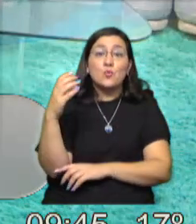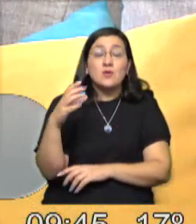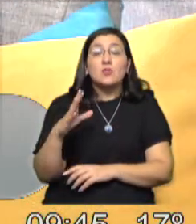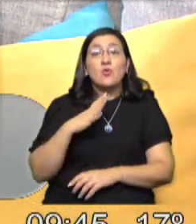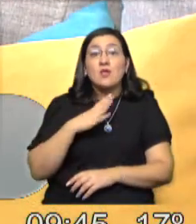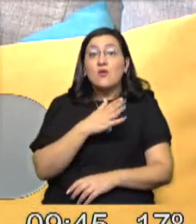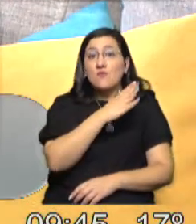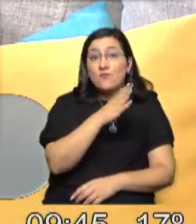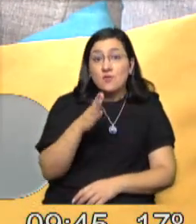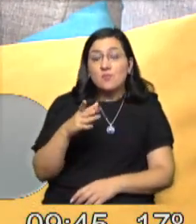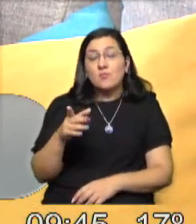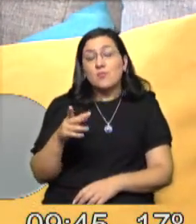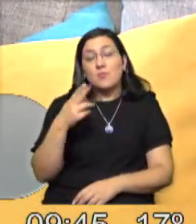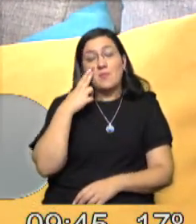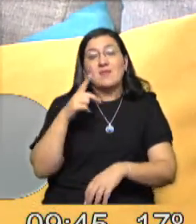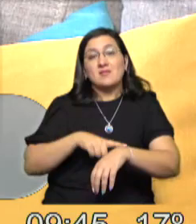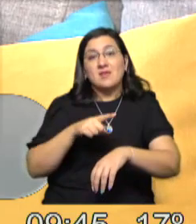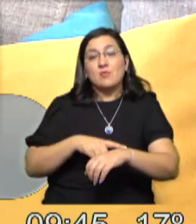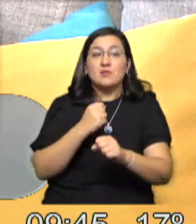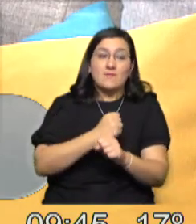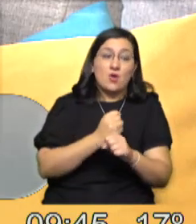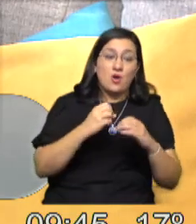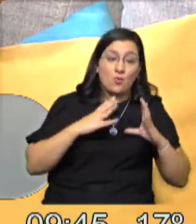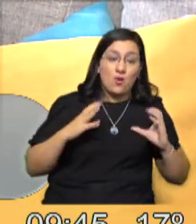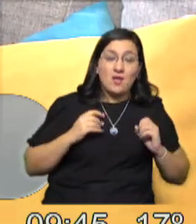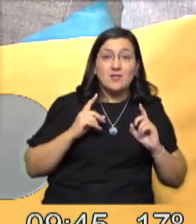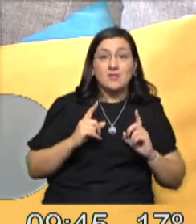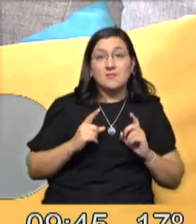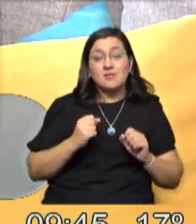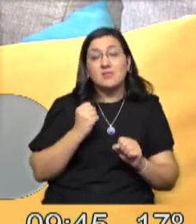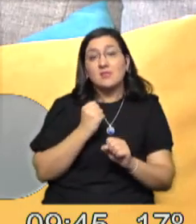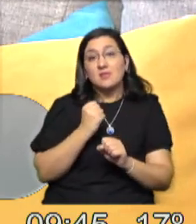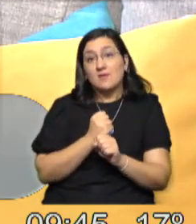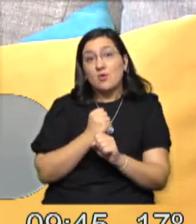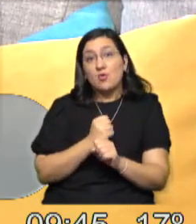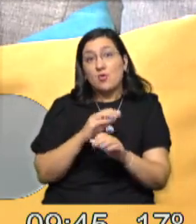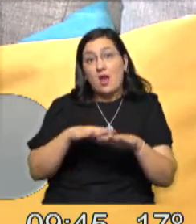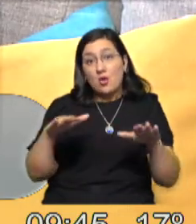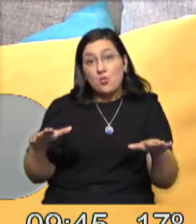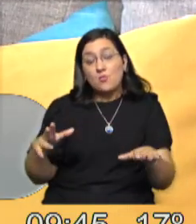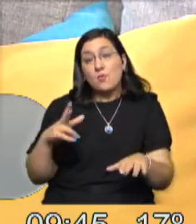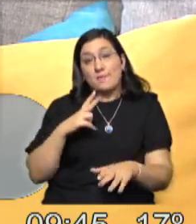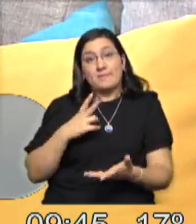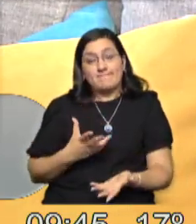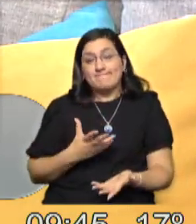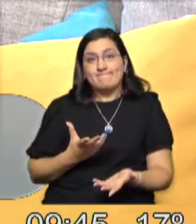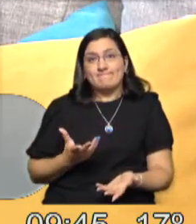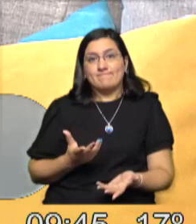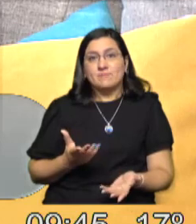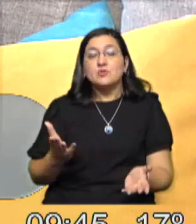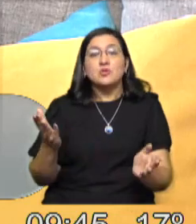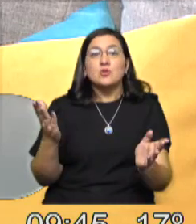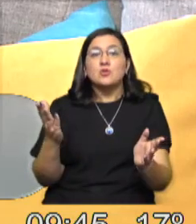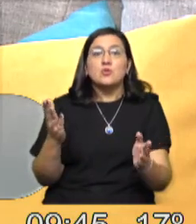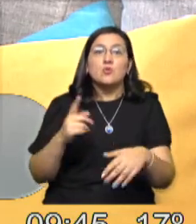porque realmente por tema de tiempos, entre que trabajo en primaria, también trabajo con alumnos, o sea, regulares, ¿no? Entonces, digo, no me dan los tiempos para todo. Pero